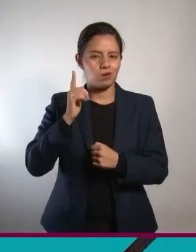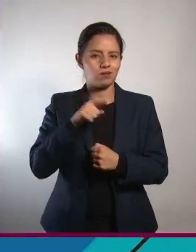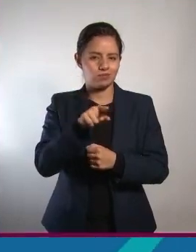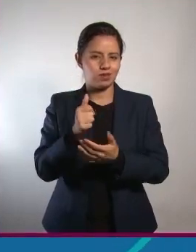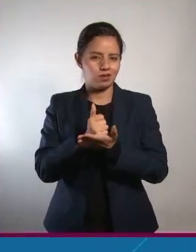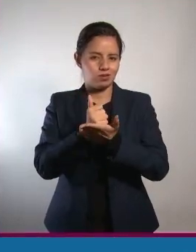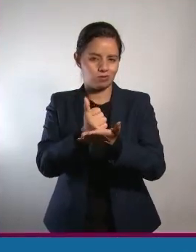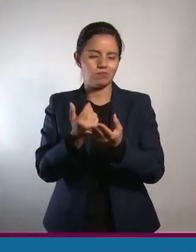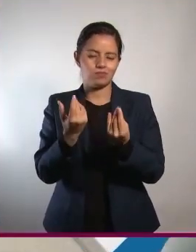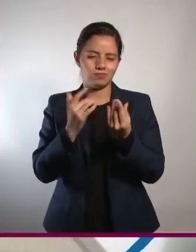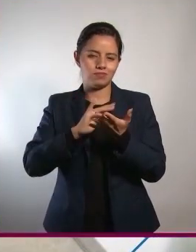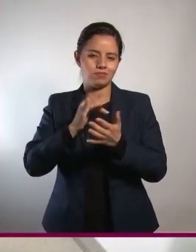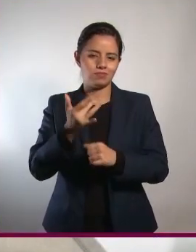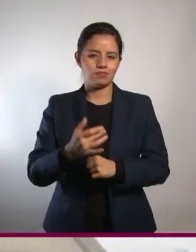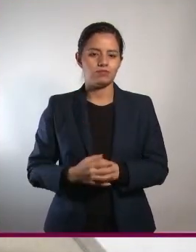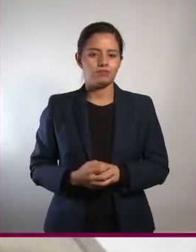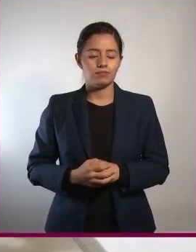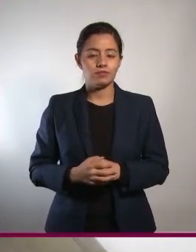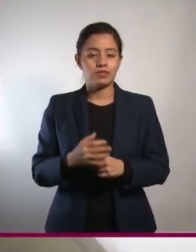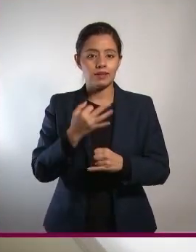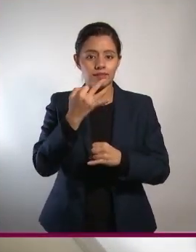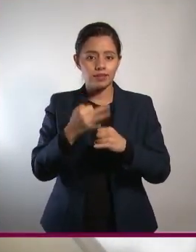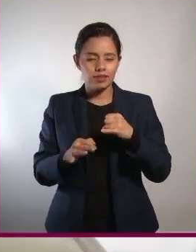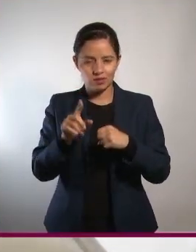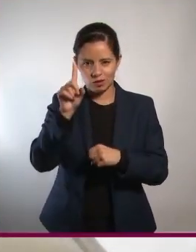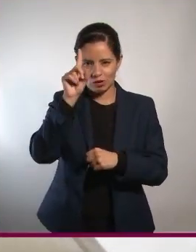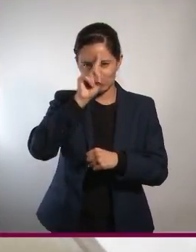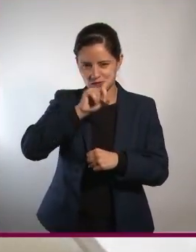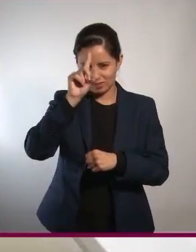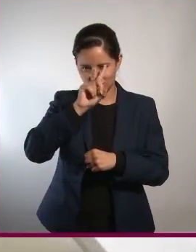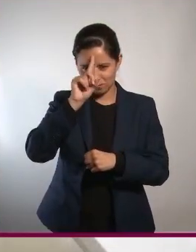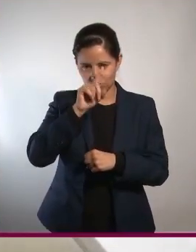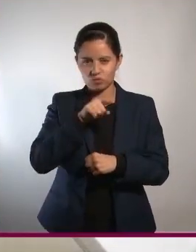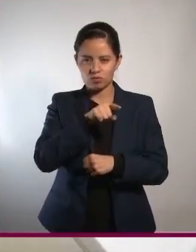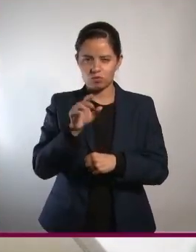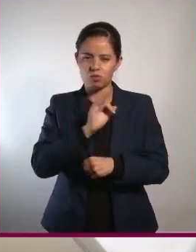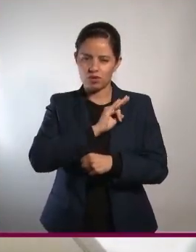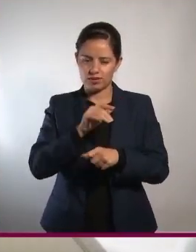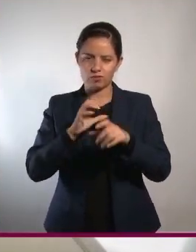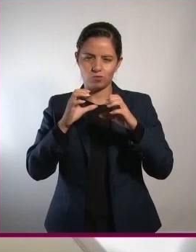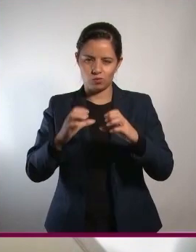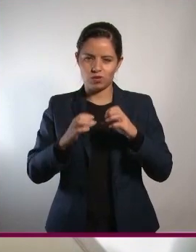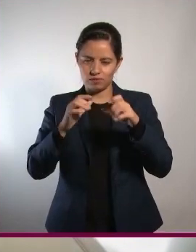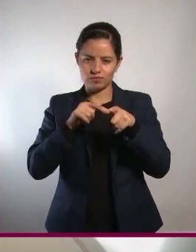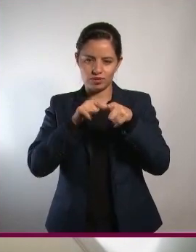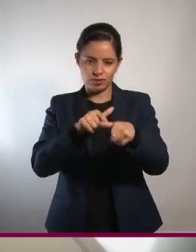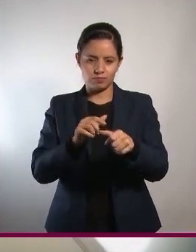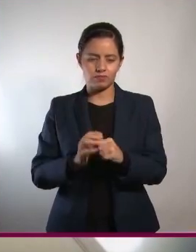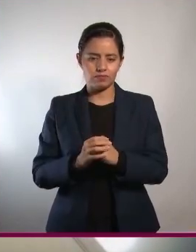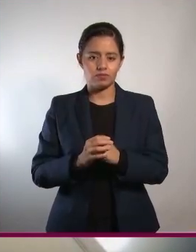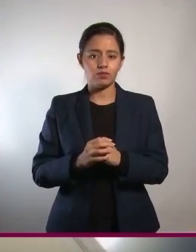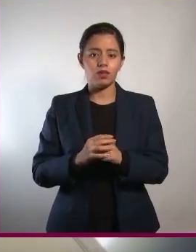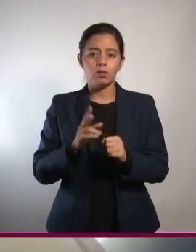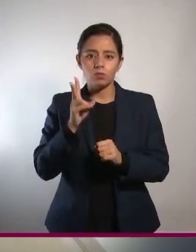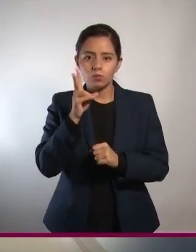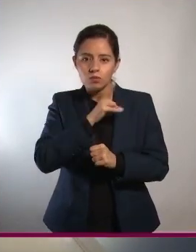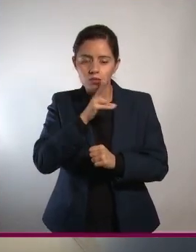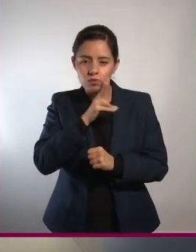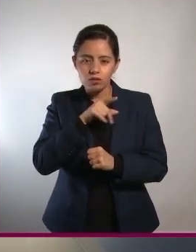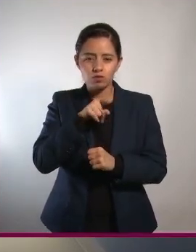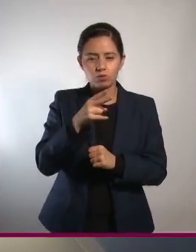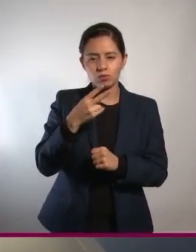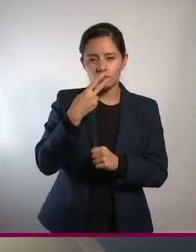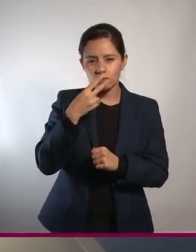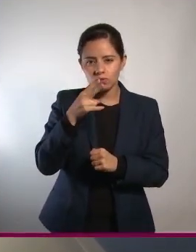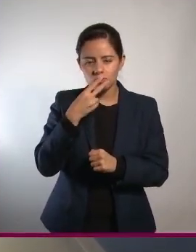ustedes. Y por último, las recomendaciones para seguirte cuidando. Mantén a tus pulmones libres de nicotina y